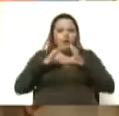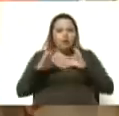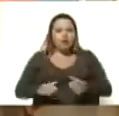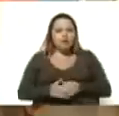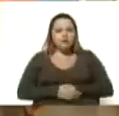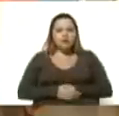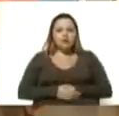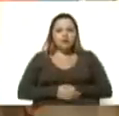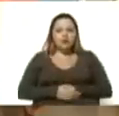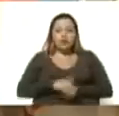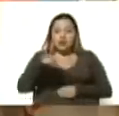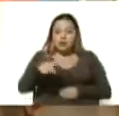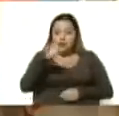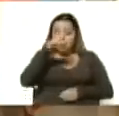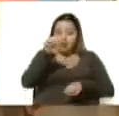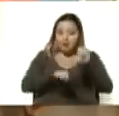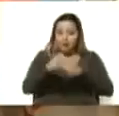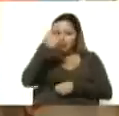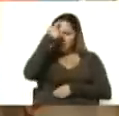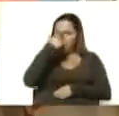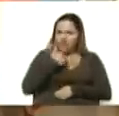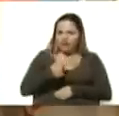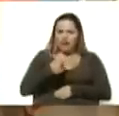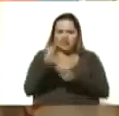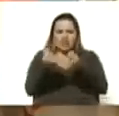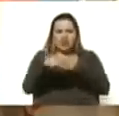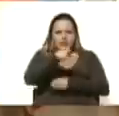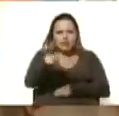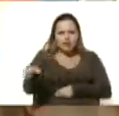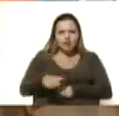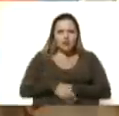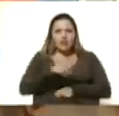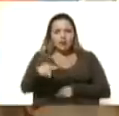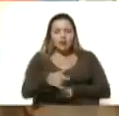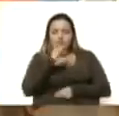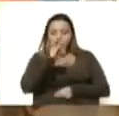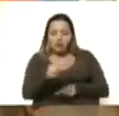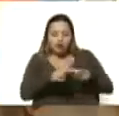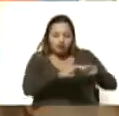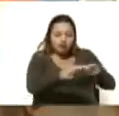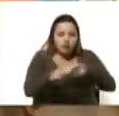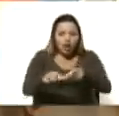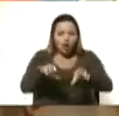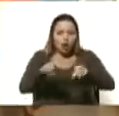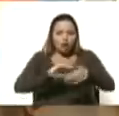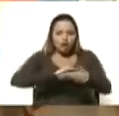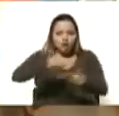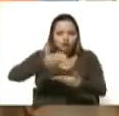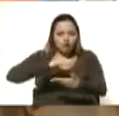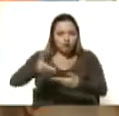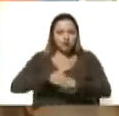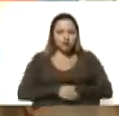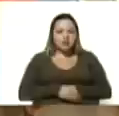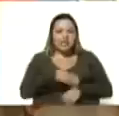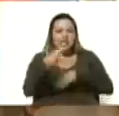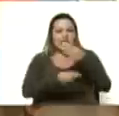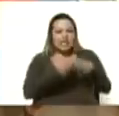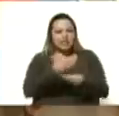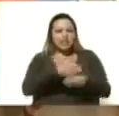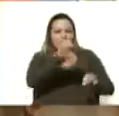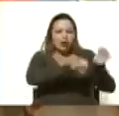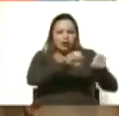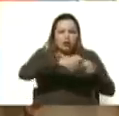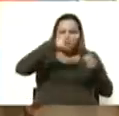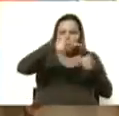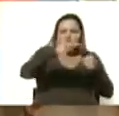perfiles financieros de todos sus allegados, se extrajo información de discos duros y otros dispositivos, se realizaron pruebas y experticias que